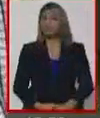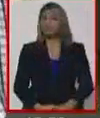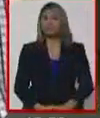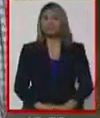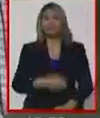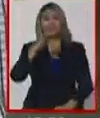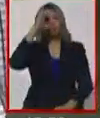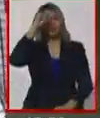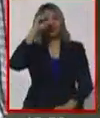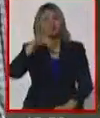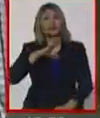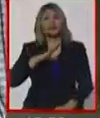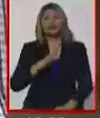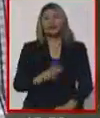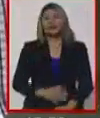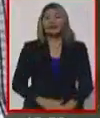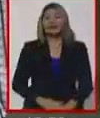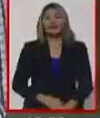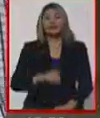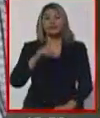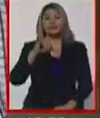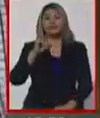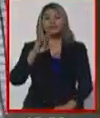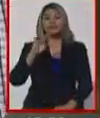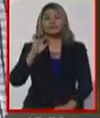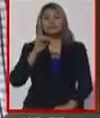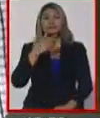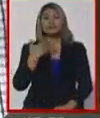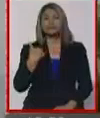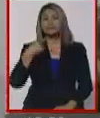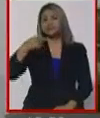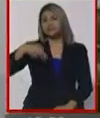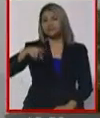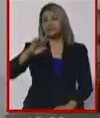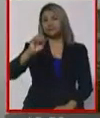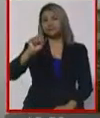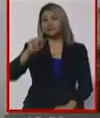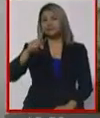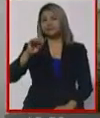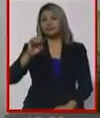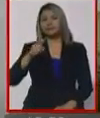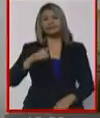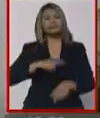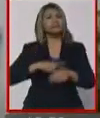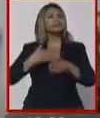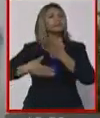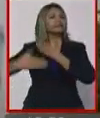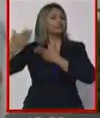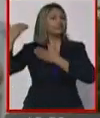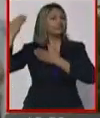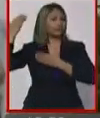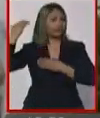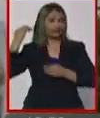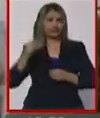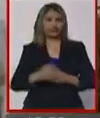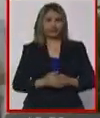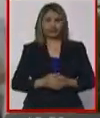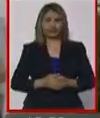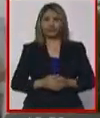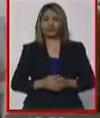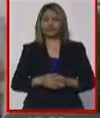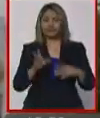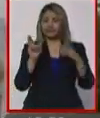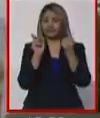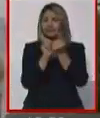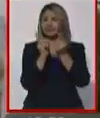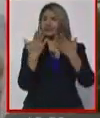este súbdito boliviano, de nombre Lidio Quispe Castellón, en esa oportunidad se